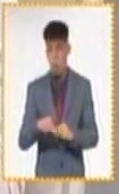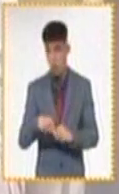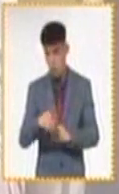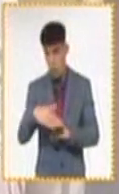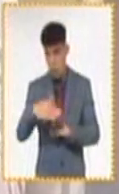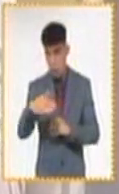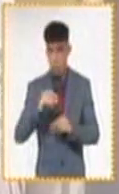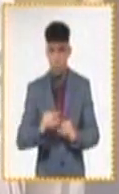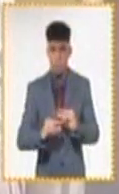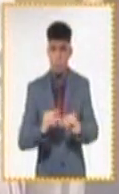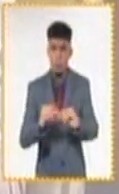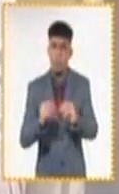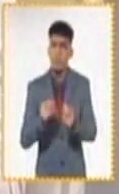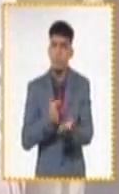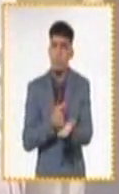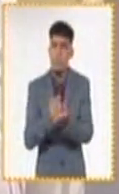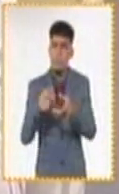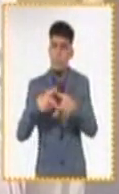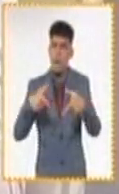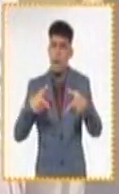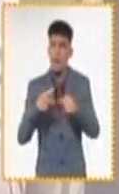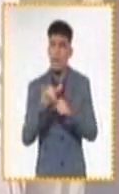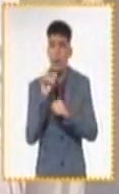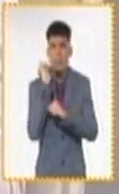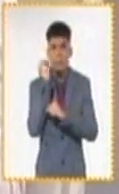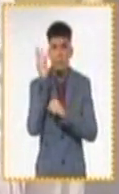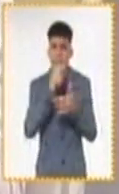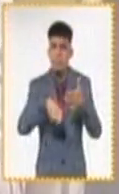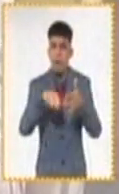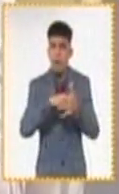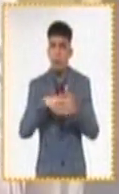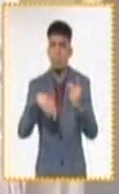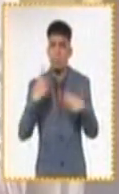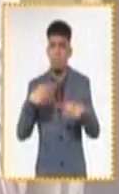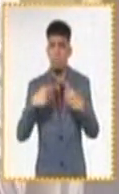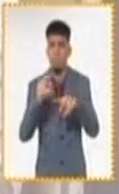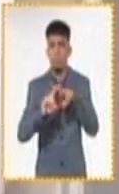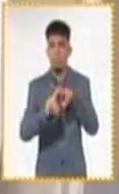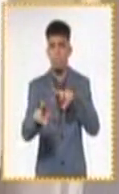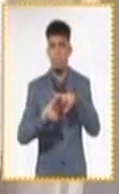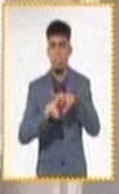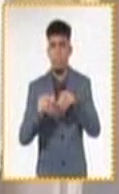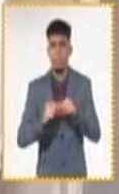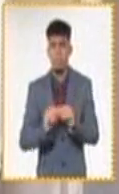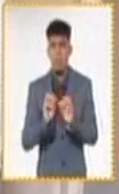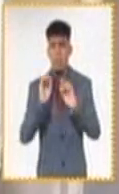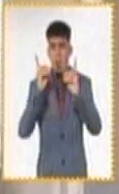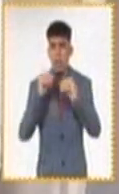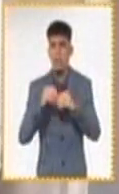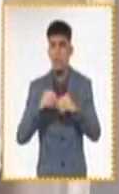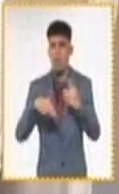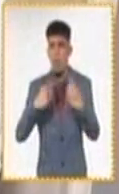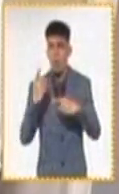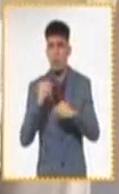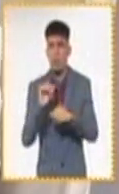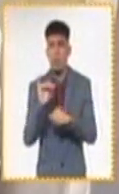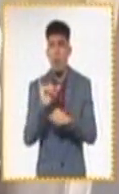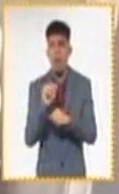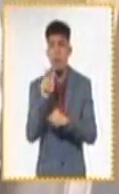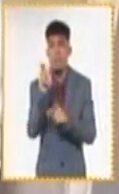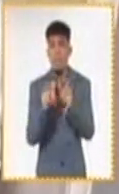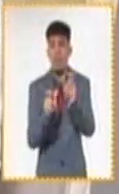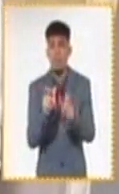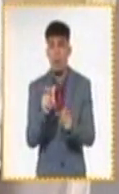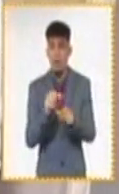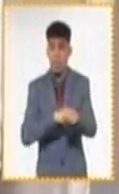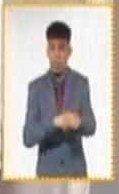ampliando y están también volcando parte de esa política xenófoba, racista, discriminadora, prepotente